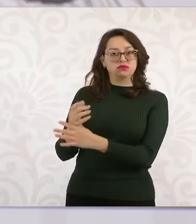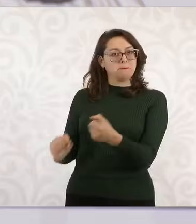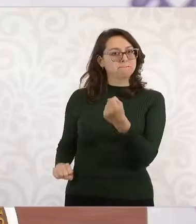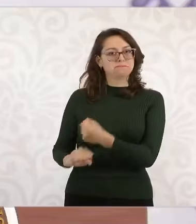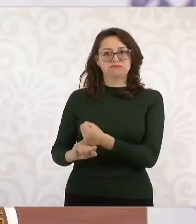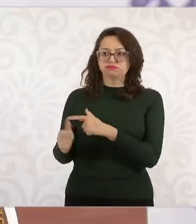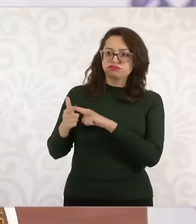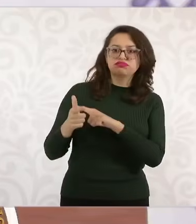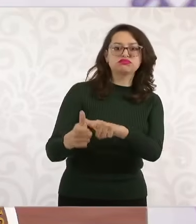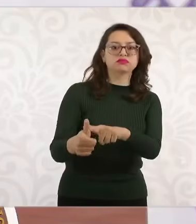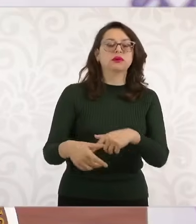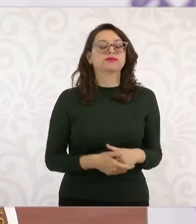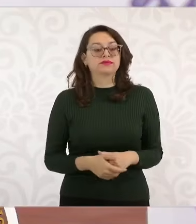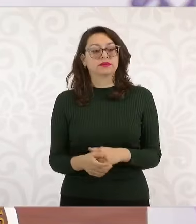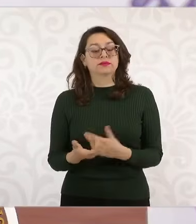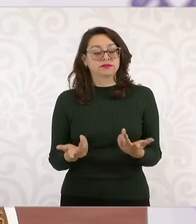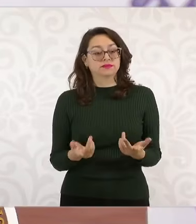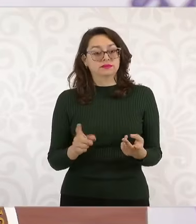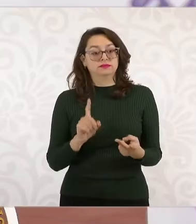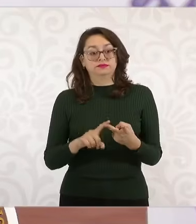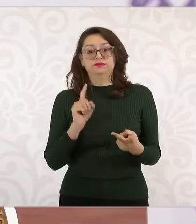lado, el bienestar de la gente.